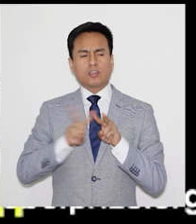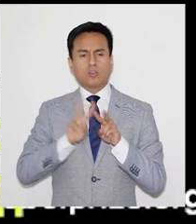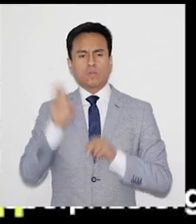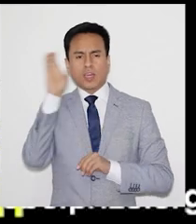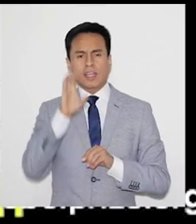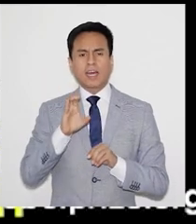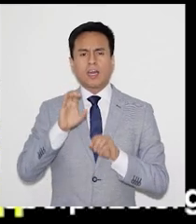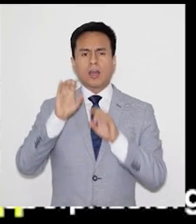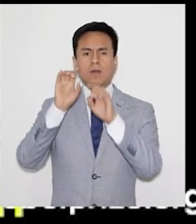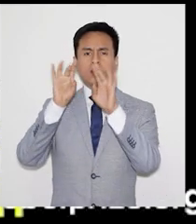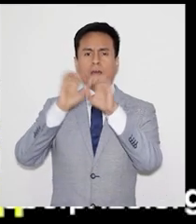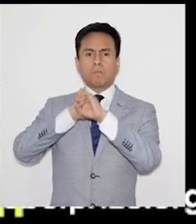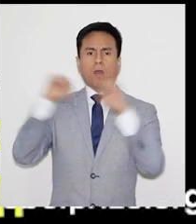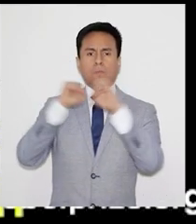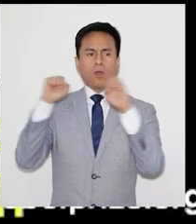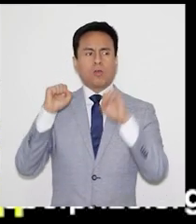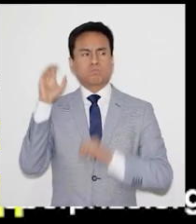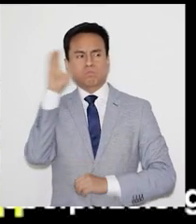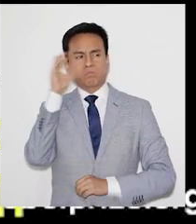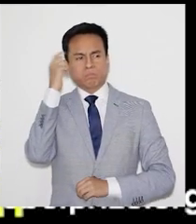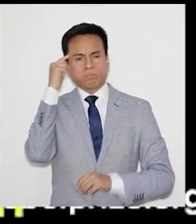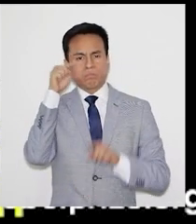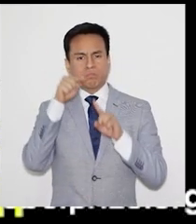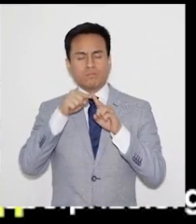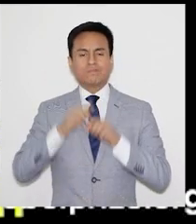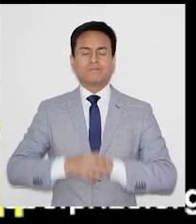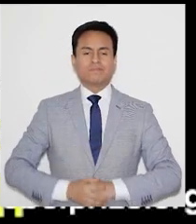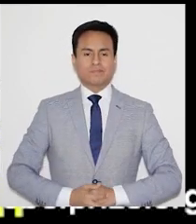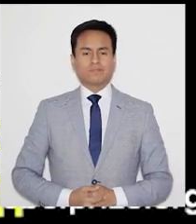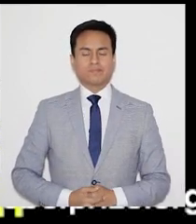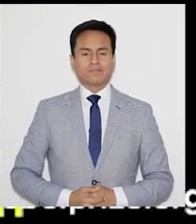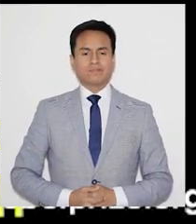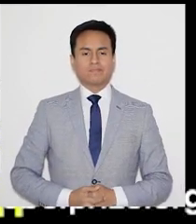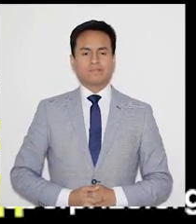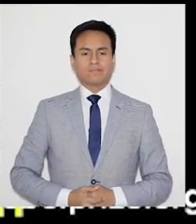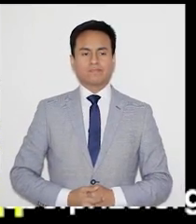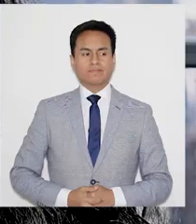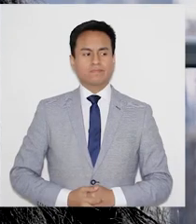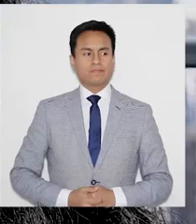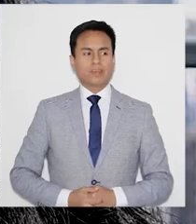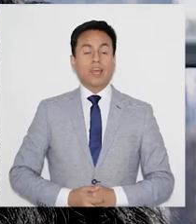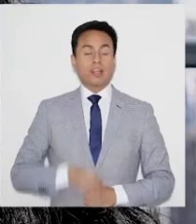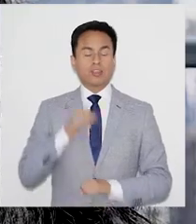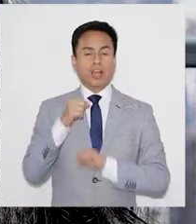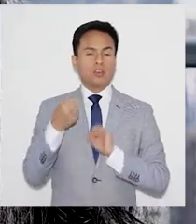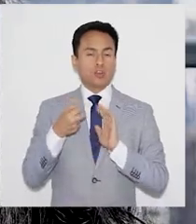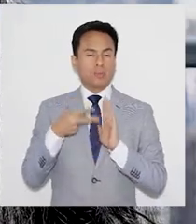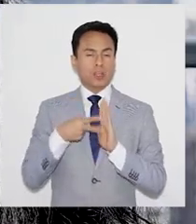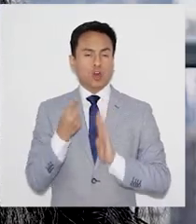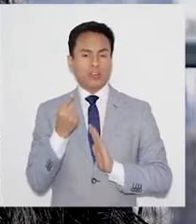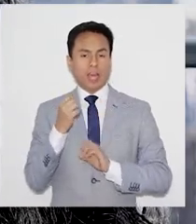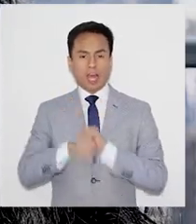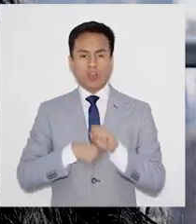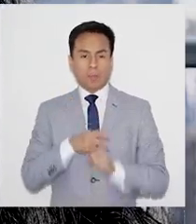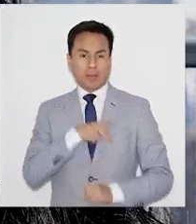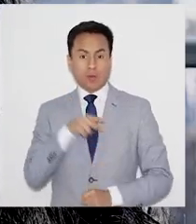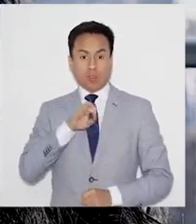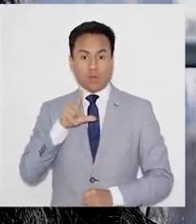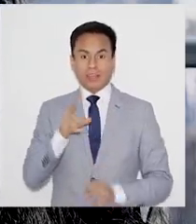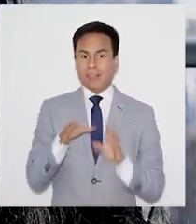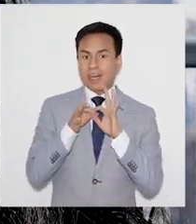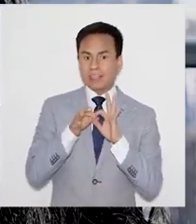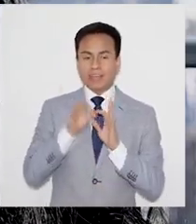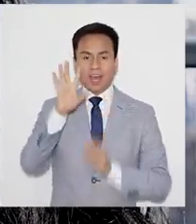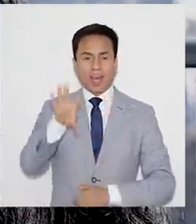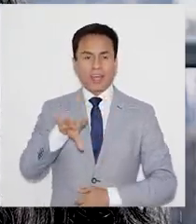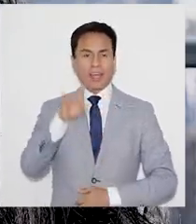went through and systematically measured supernovae, discovered supernovae. Que en 2011 se dieron premio Nobel gracias